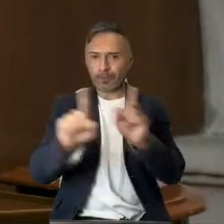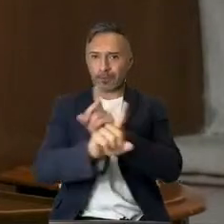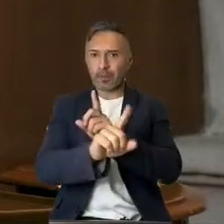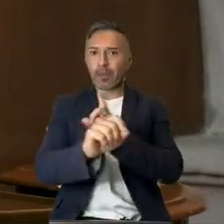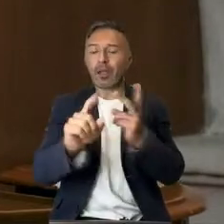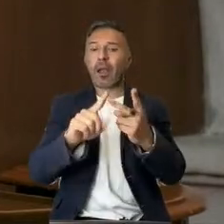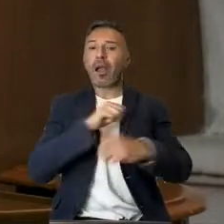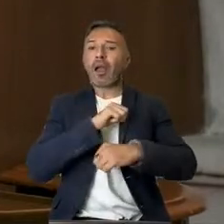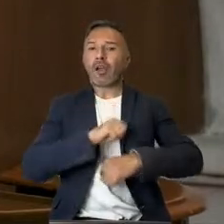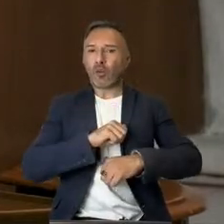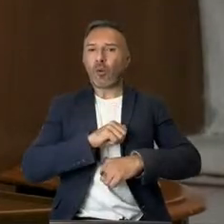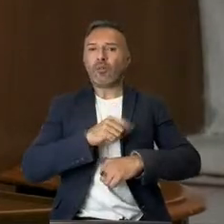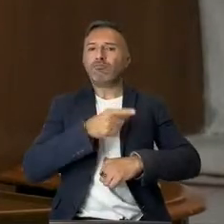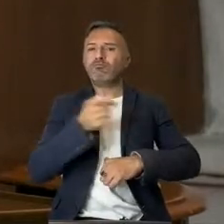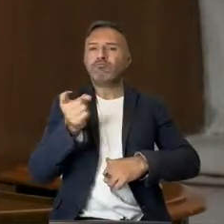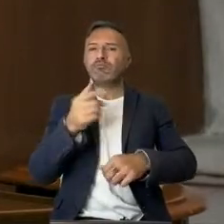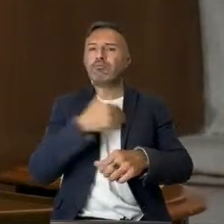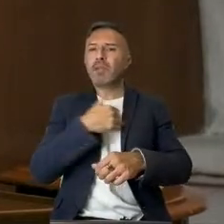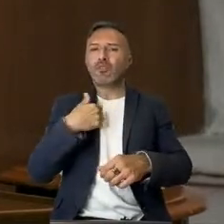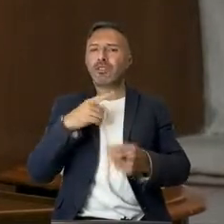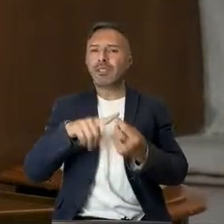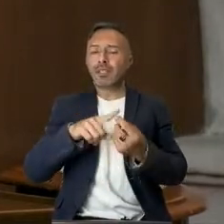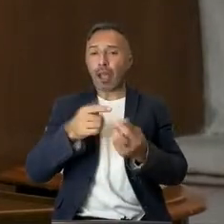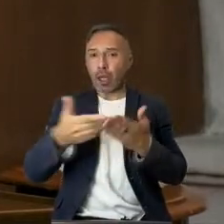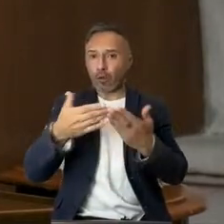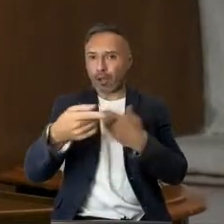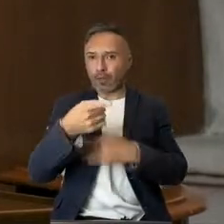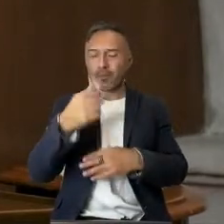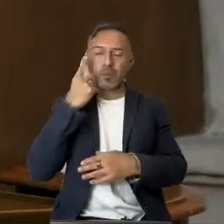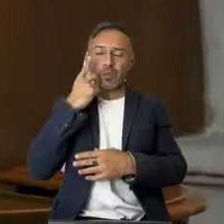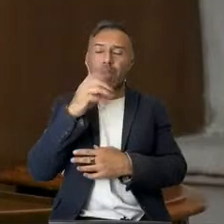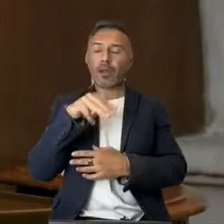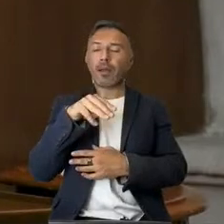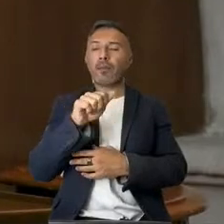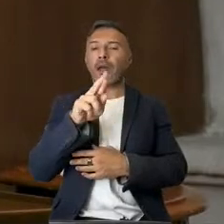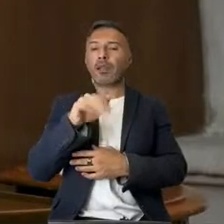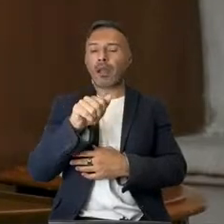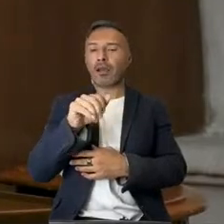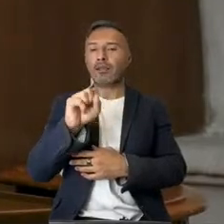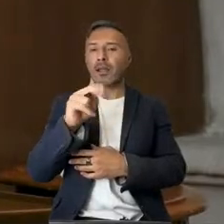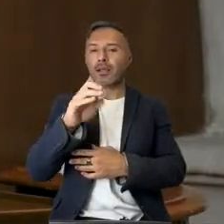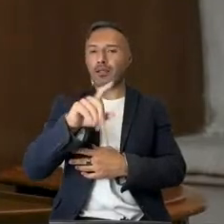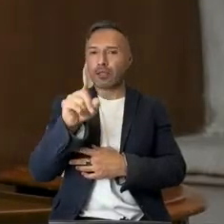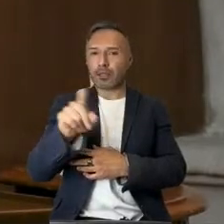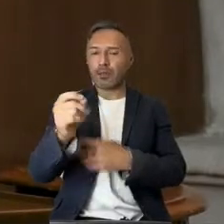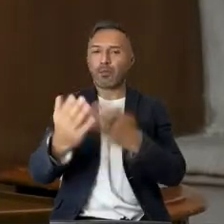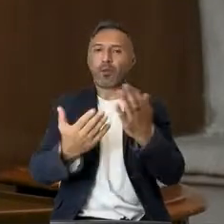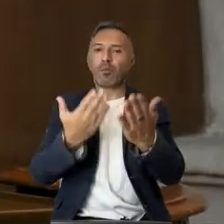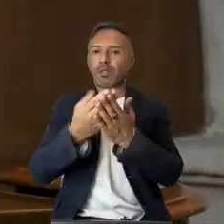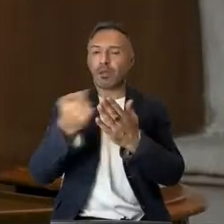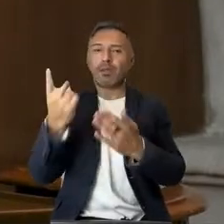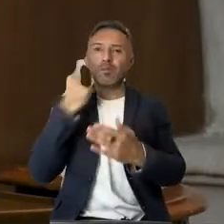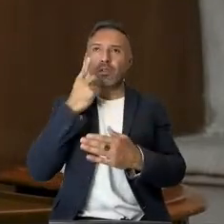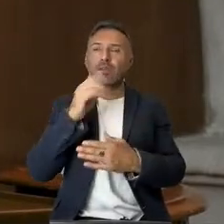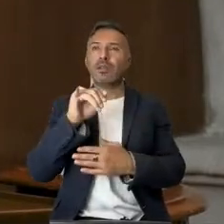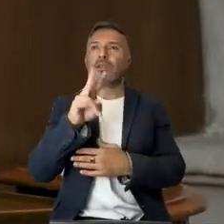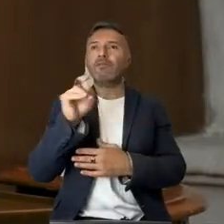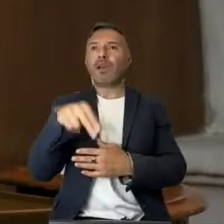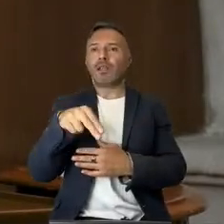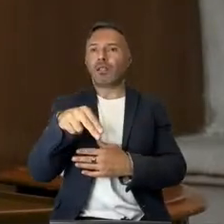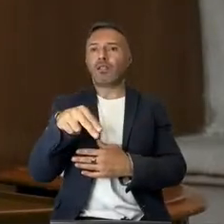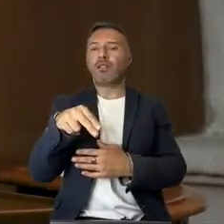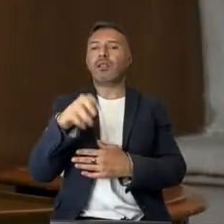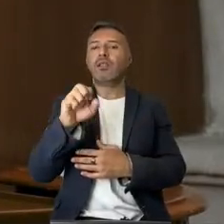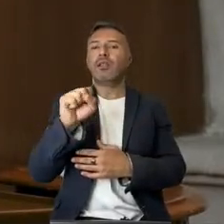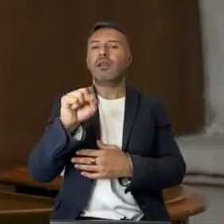integrantes, Integración Actual, diputada María Josefina Aguilar Sánchez, propuesta diputado Iván de Jesús Esquer